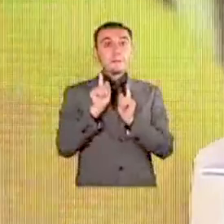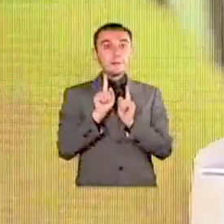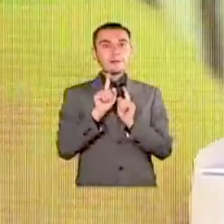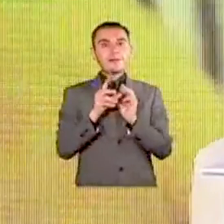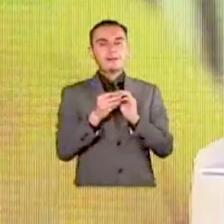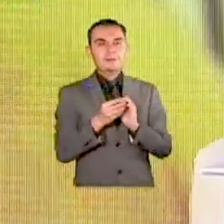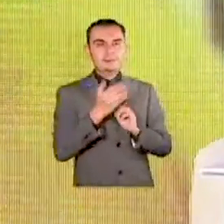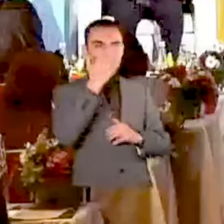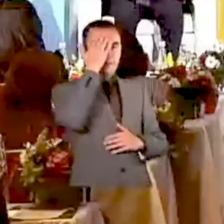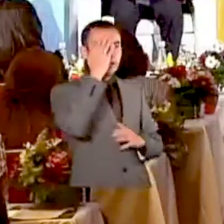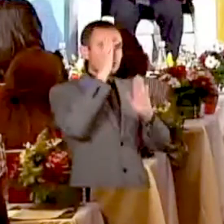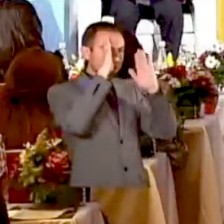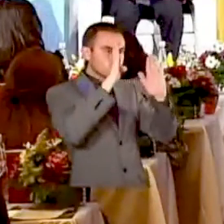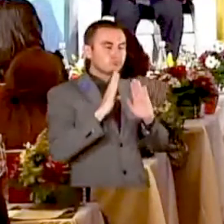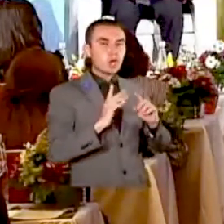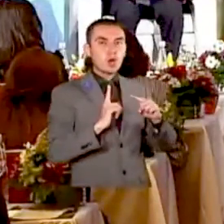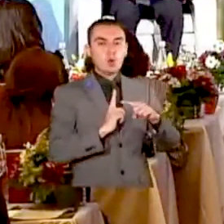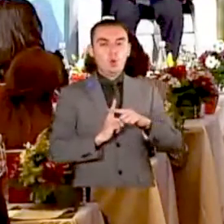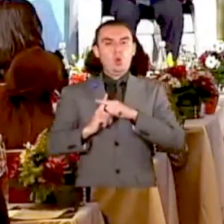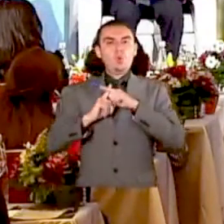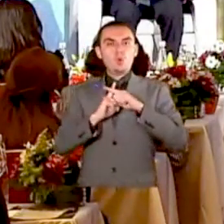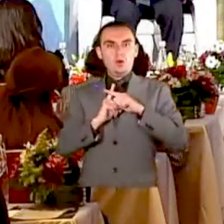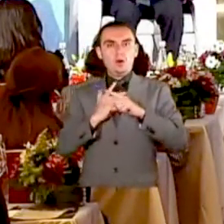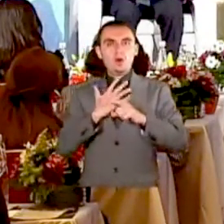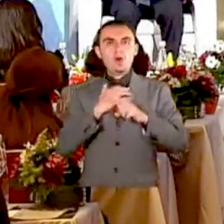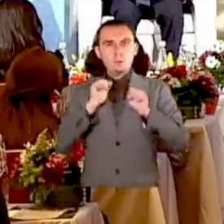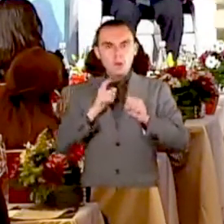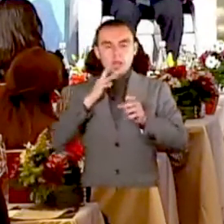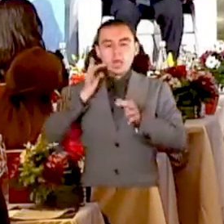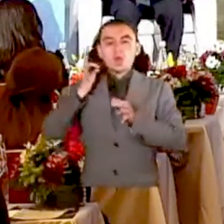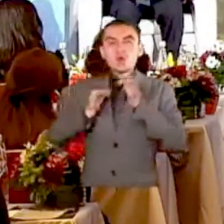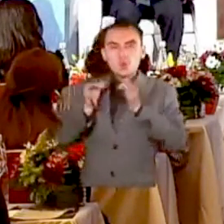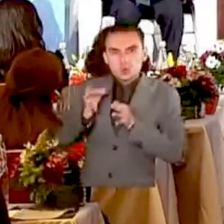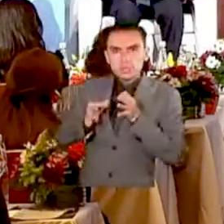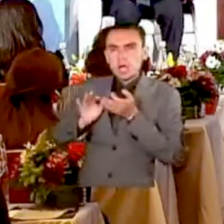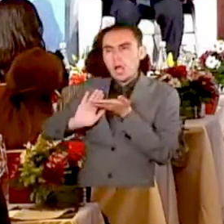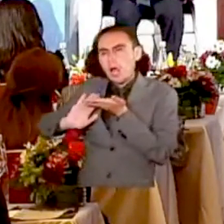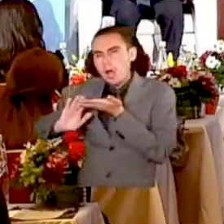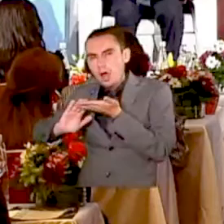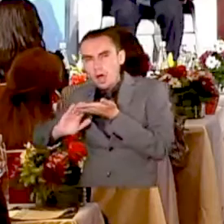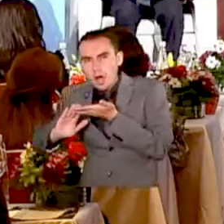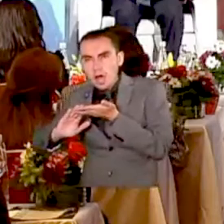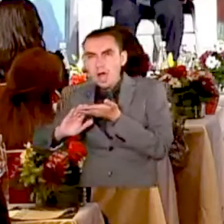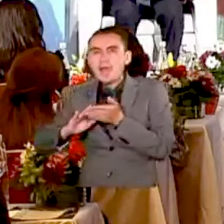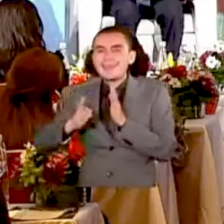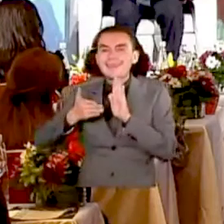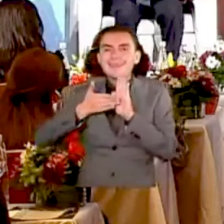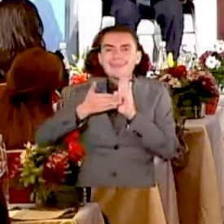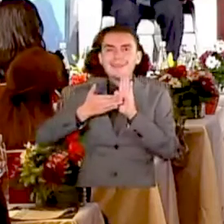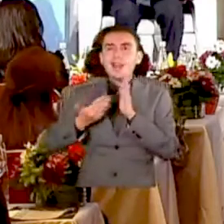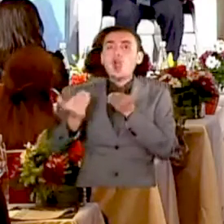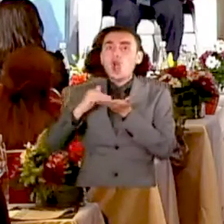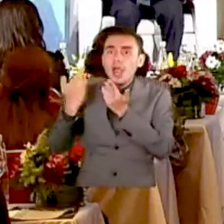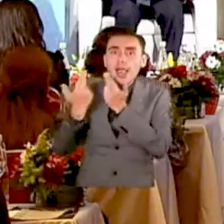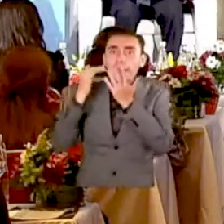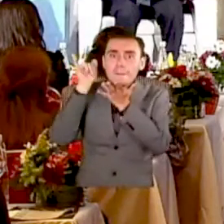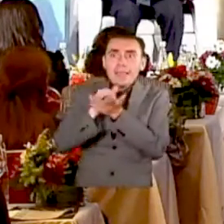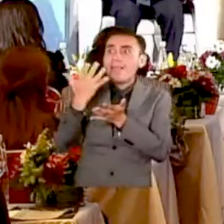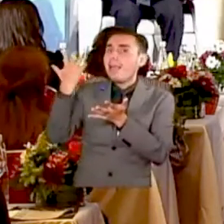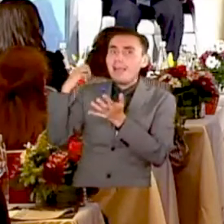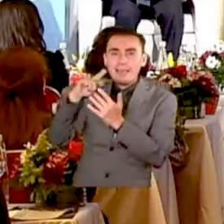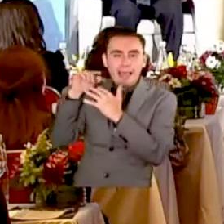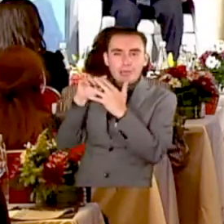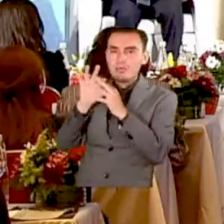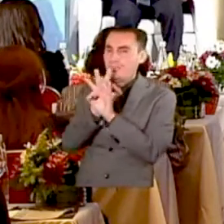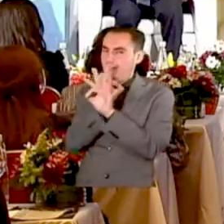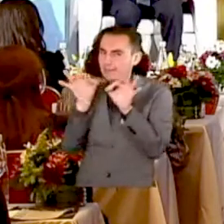pendientes y atentos para que la Procuraduría ayude en la entrega de justicia, de reparación y de garantía de no repetición. Las